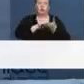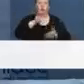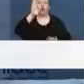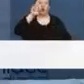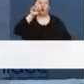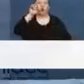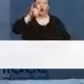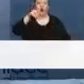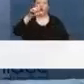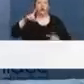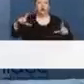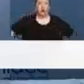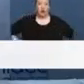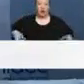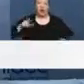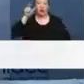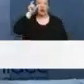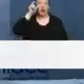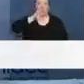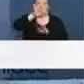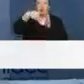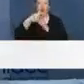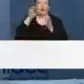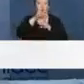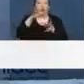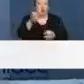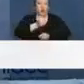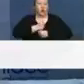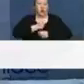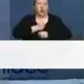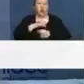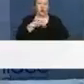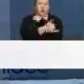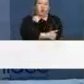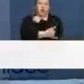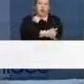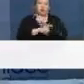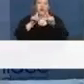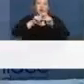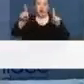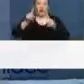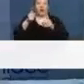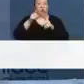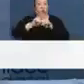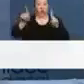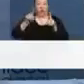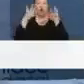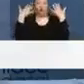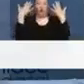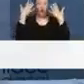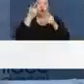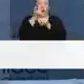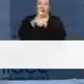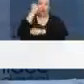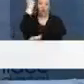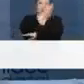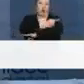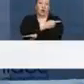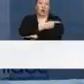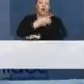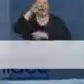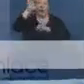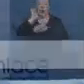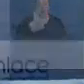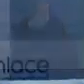moreno por lazos que se apoderaron del país tienen que diferencia una hora diaria en color era noticia a nivel